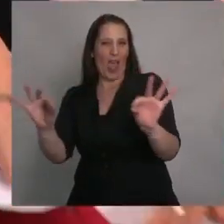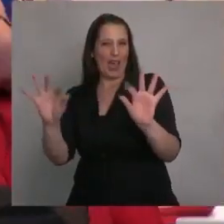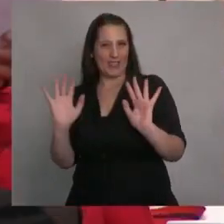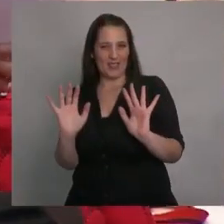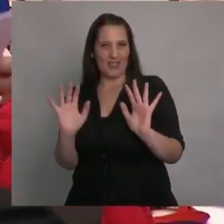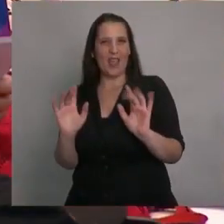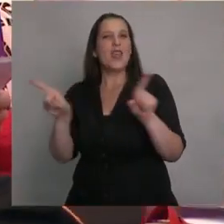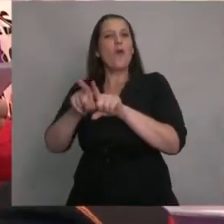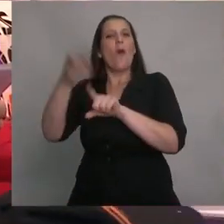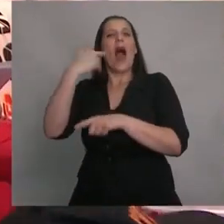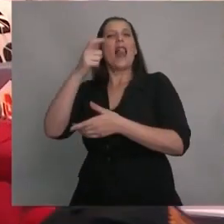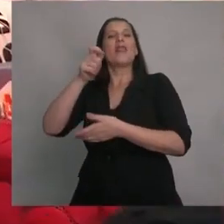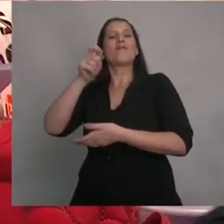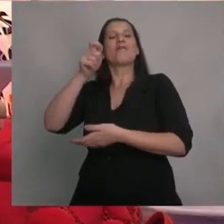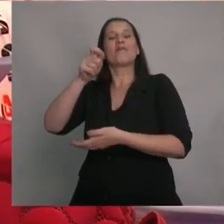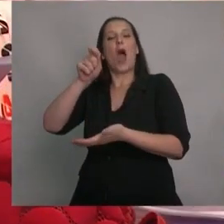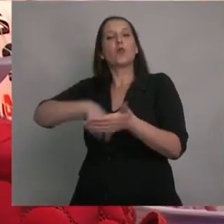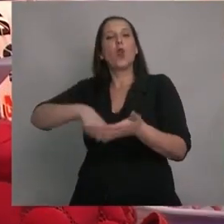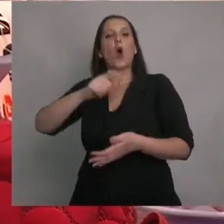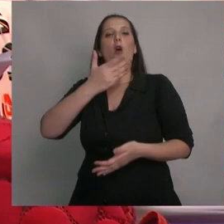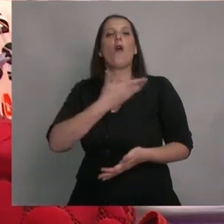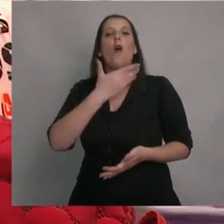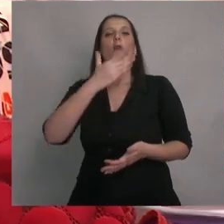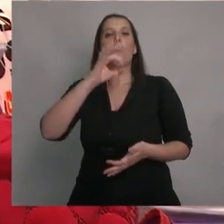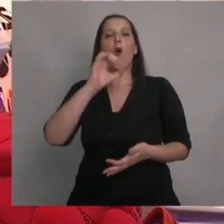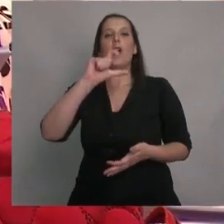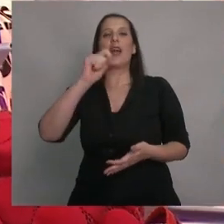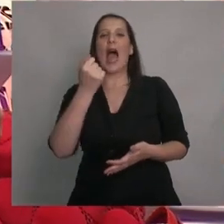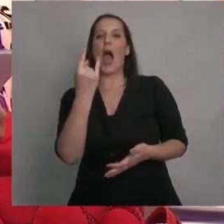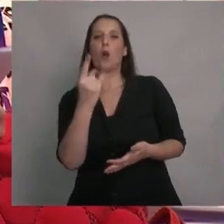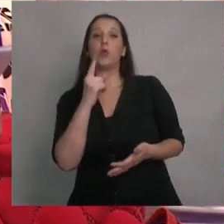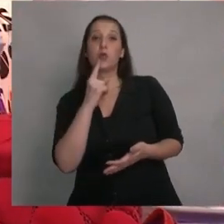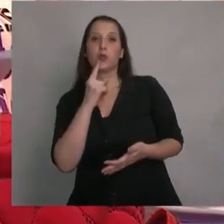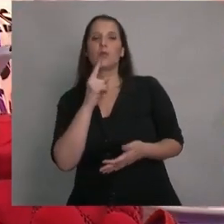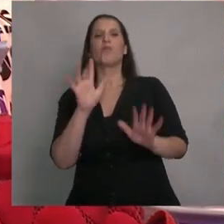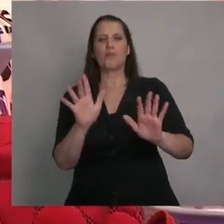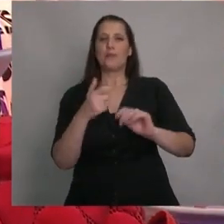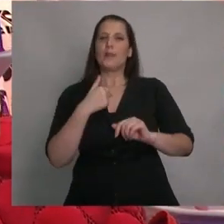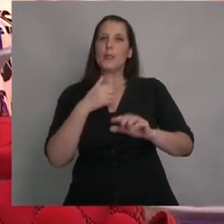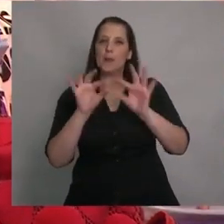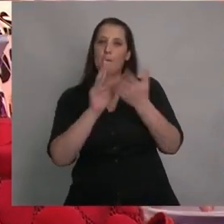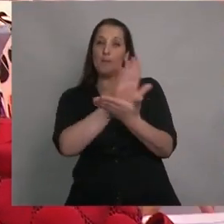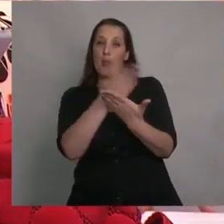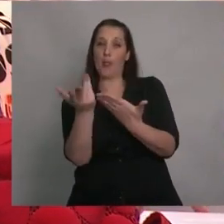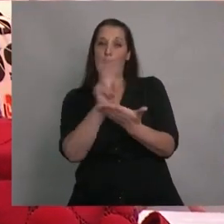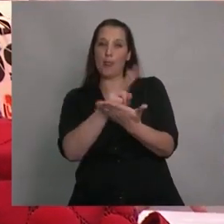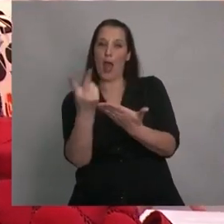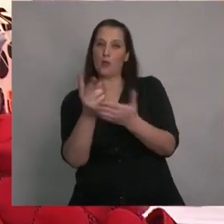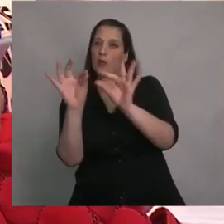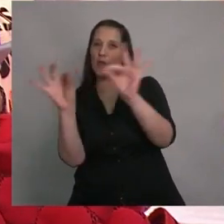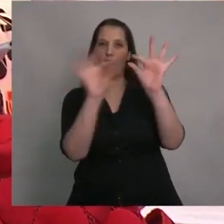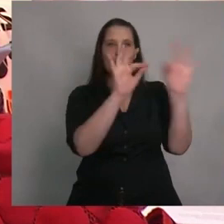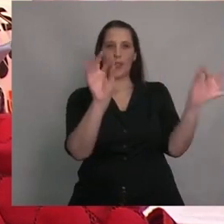en Foucault. Entonces, fui yo misma al Google, ¿no?, y puse mandato